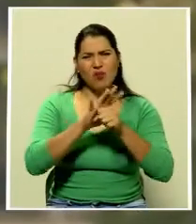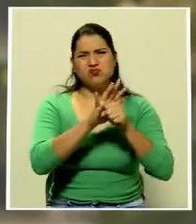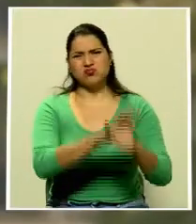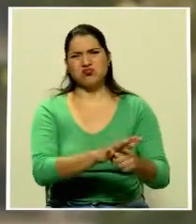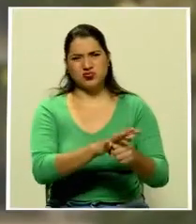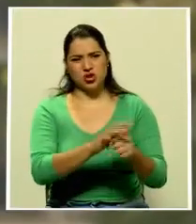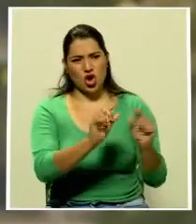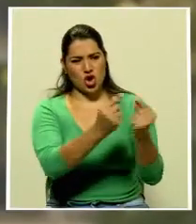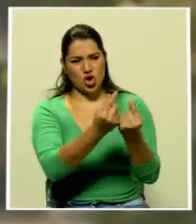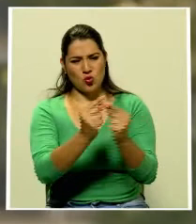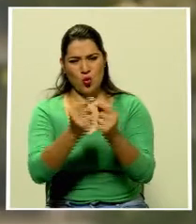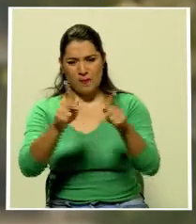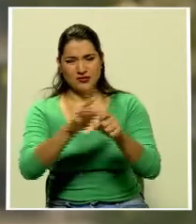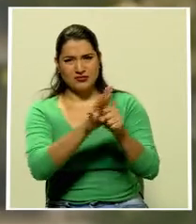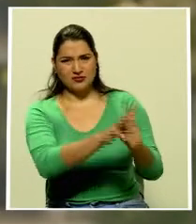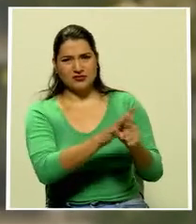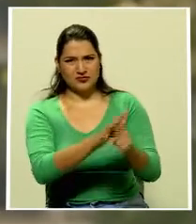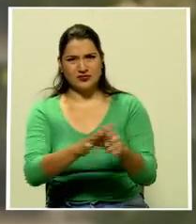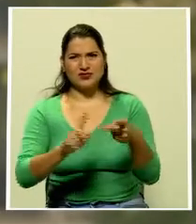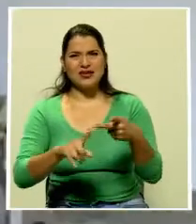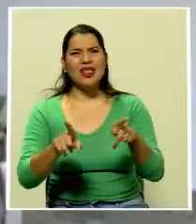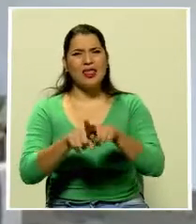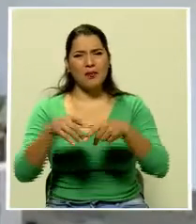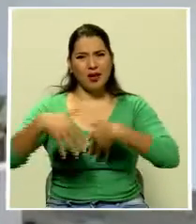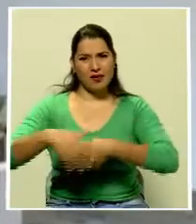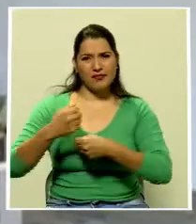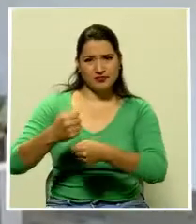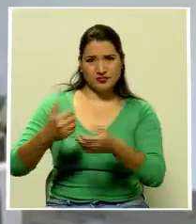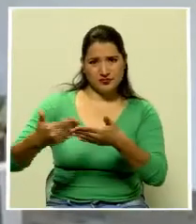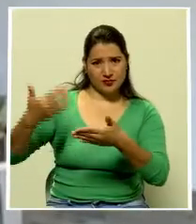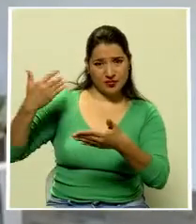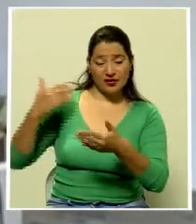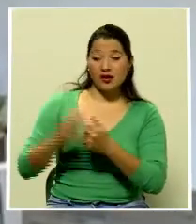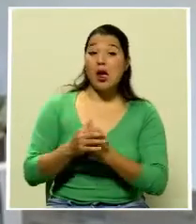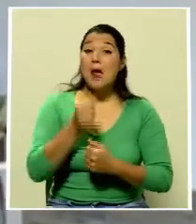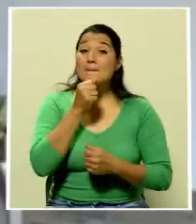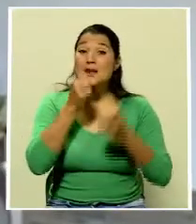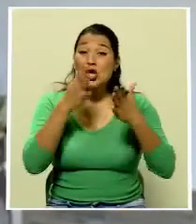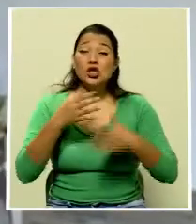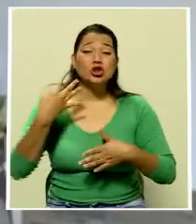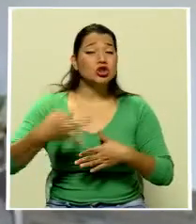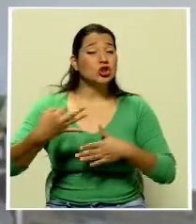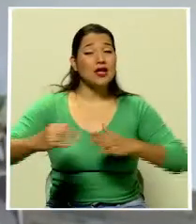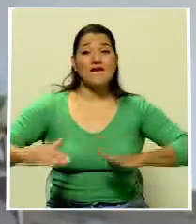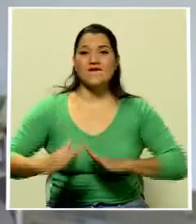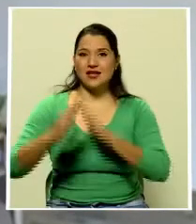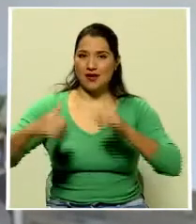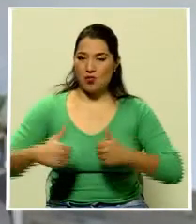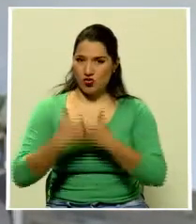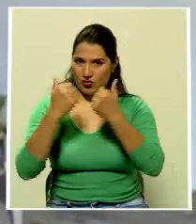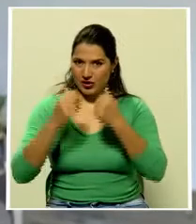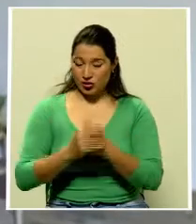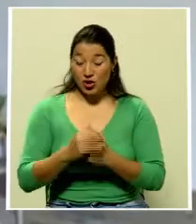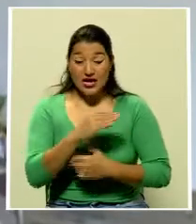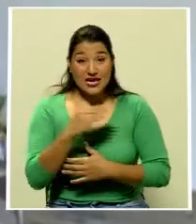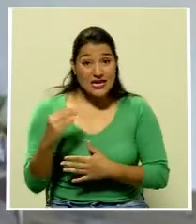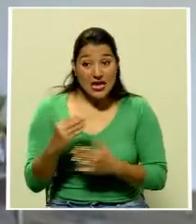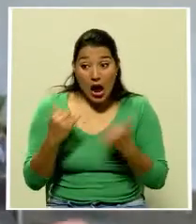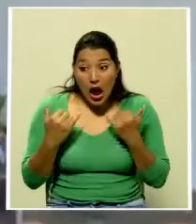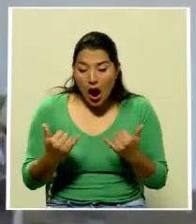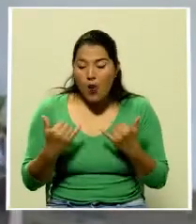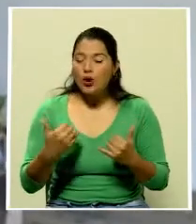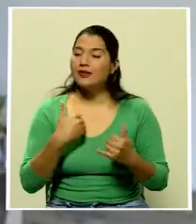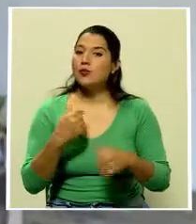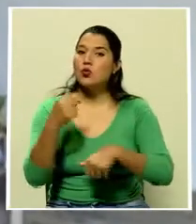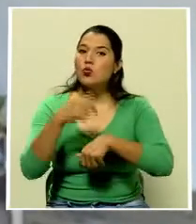las manifestaciones de las últimas semanas. Día a día los periodistas enfrentamos diferentes retos y actualmente se viven instantes